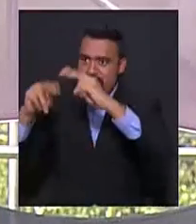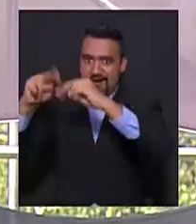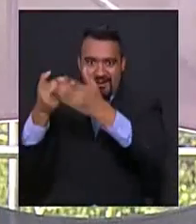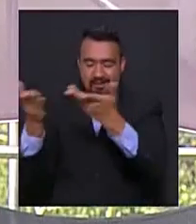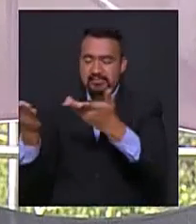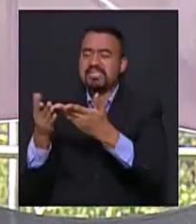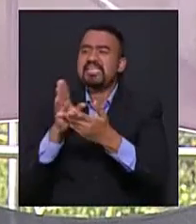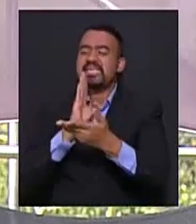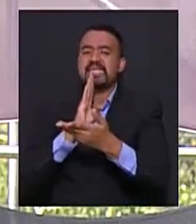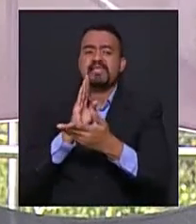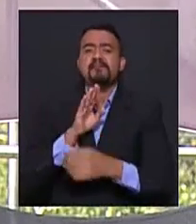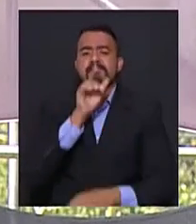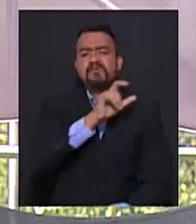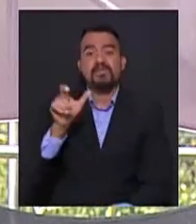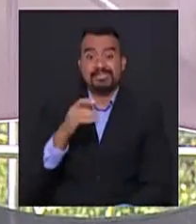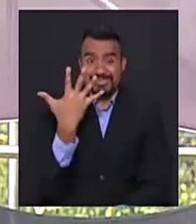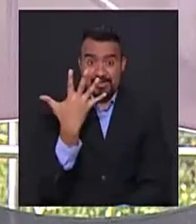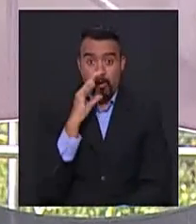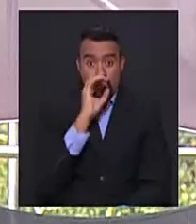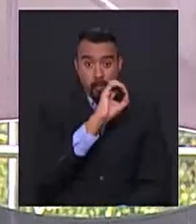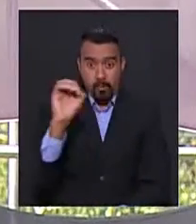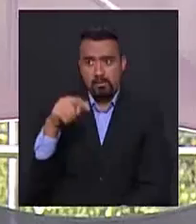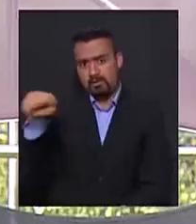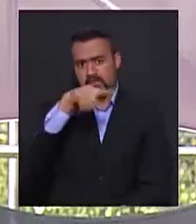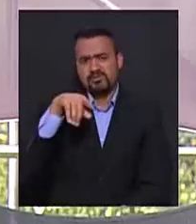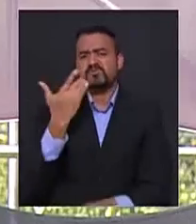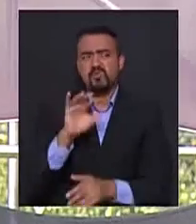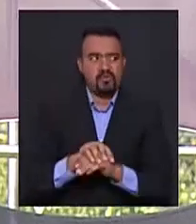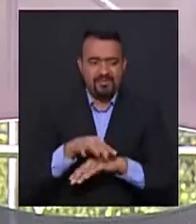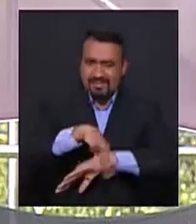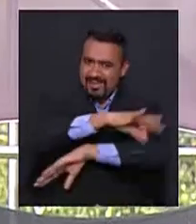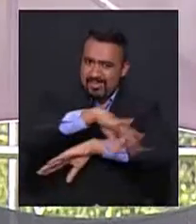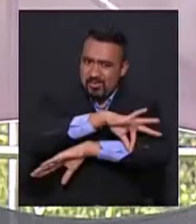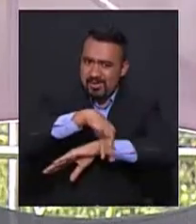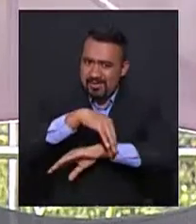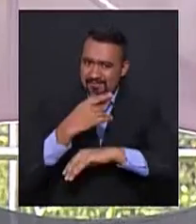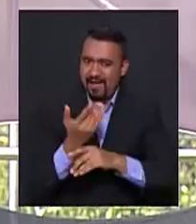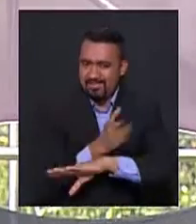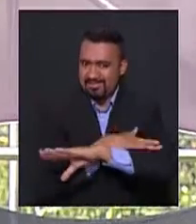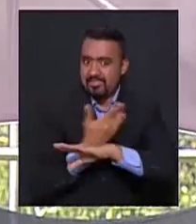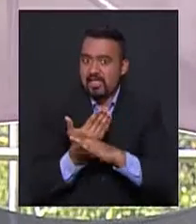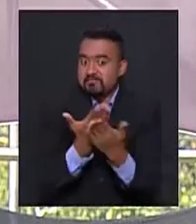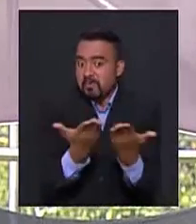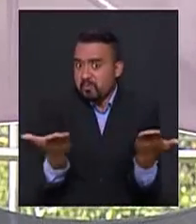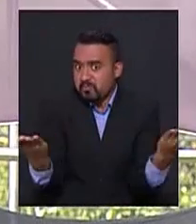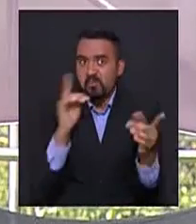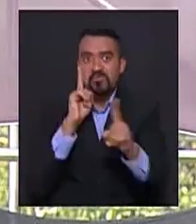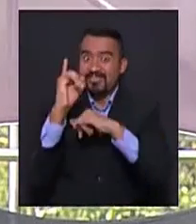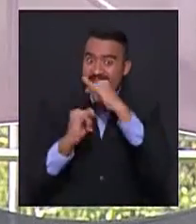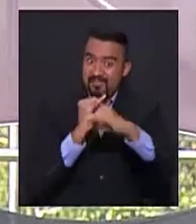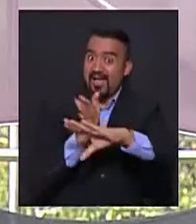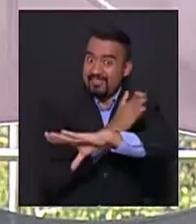que estará a cargo de 5 jóvenes arquitectos de la Universidad Nacional que ganaron el concurso público